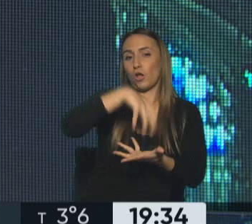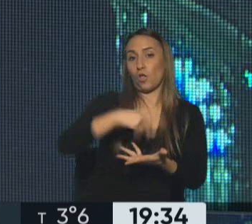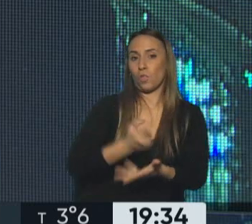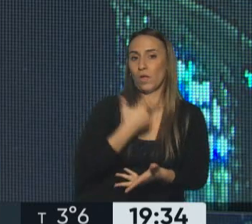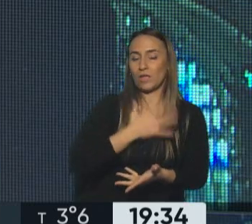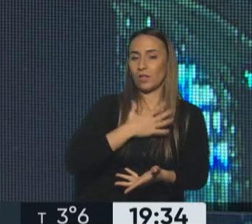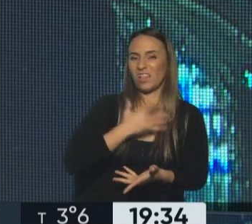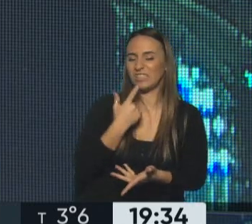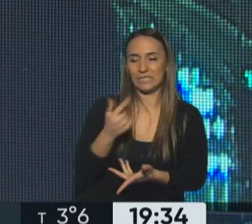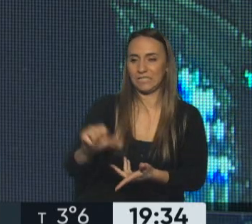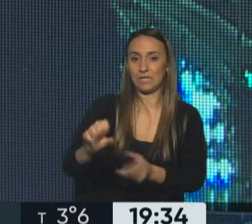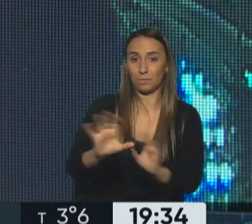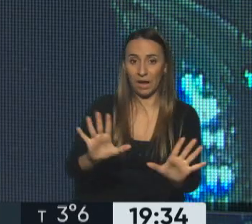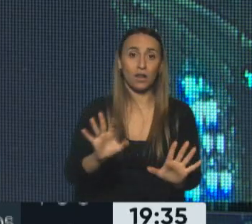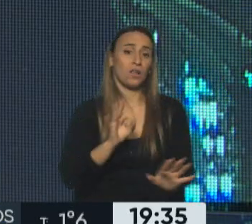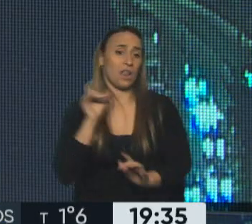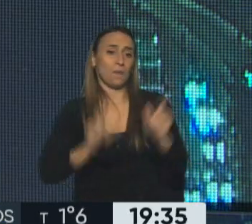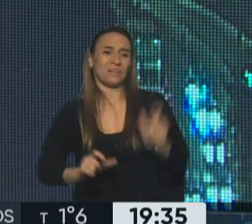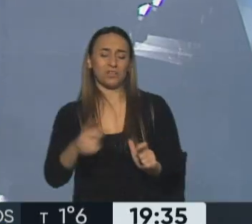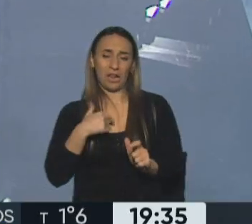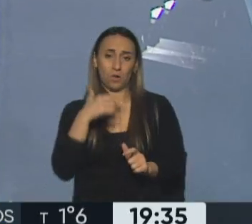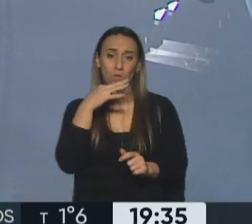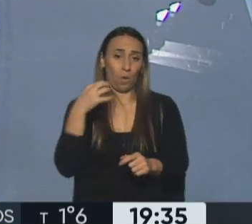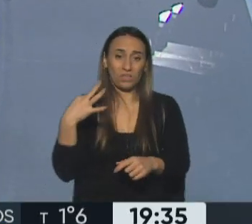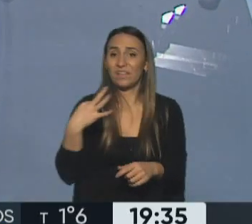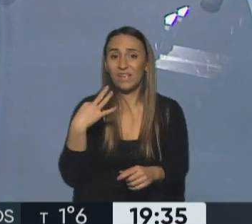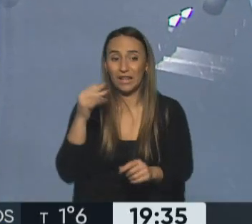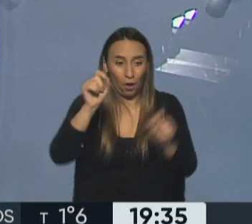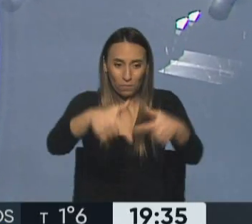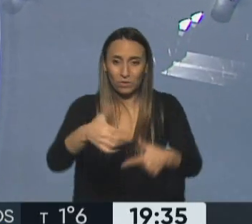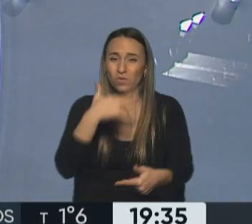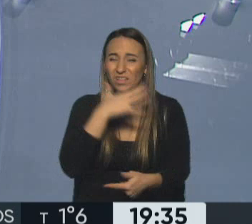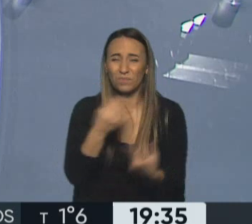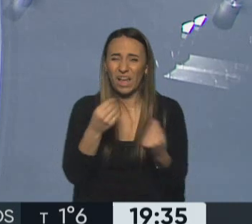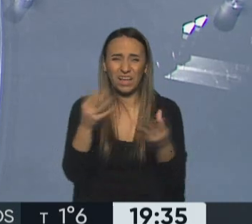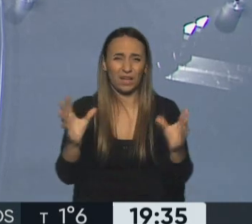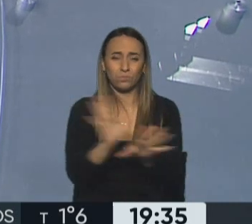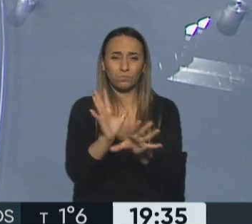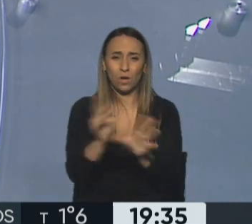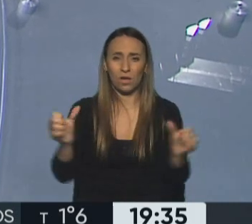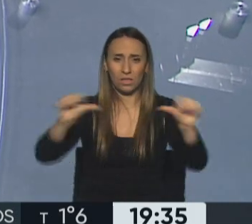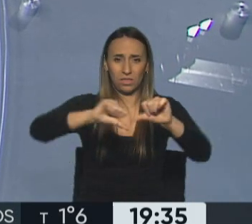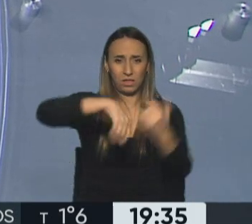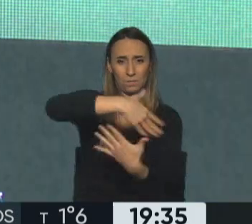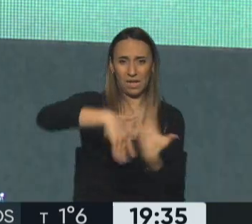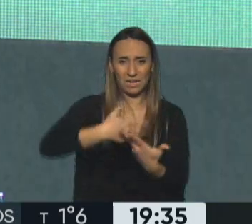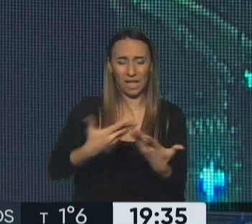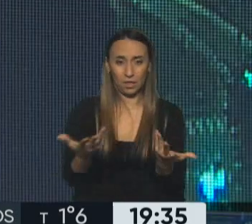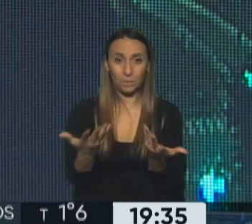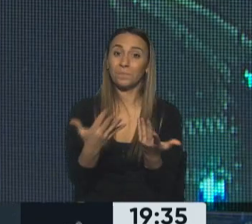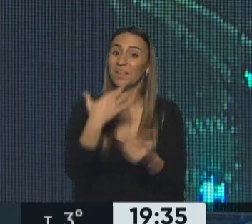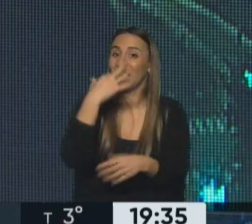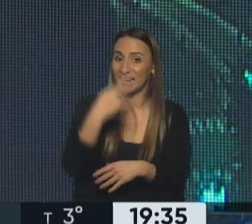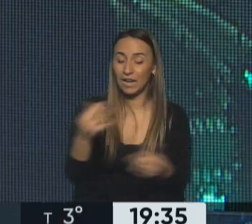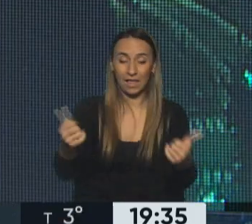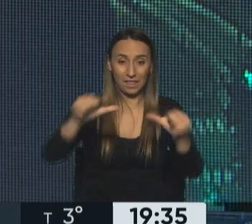habla con un usuario, el usuario en general por ahí no entiende bien por qué Claro. tiene que hacer el corte. Lo, ¿no? lo que Entonces, sí encarece también, ¿no? en Porque general también... el corte